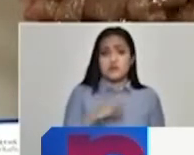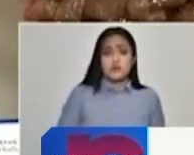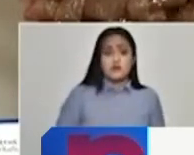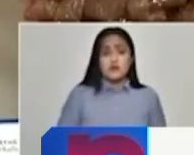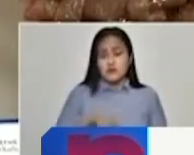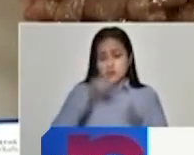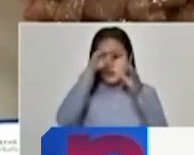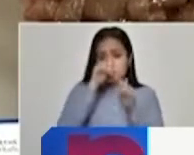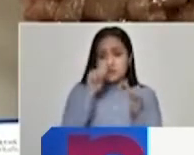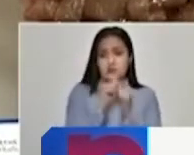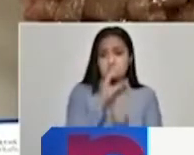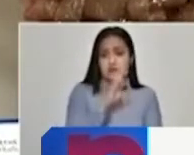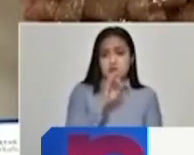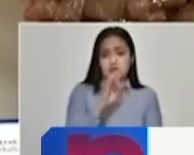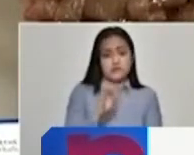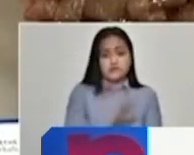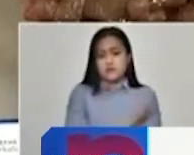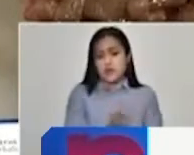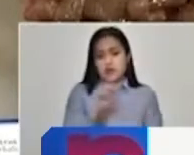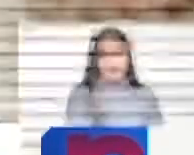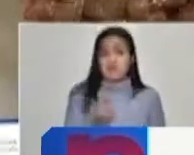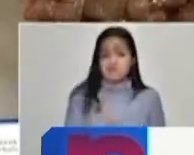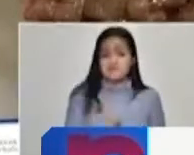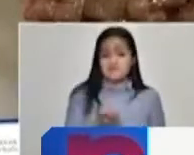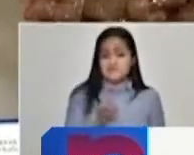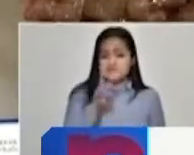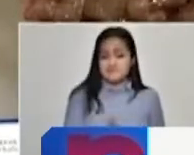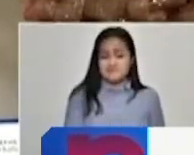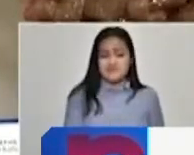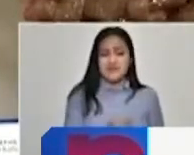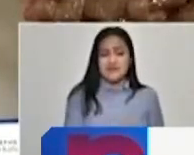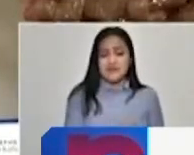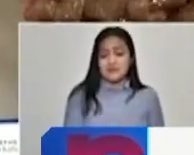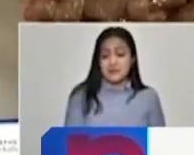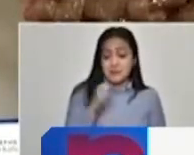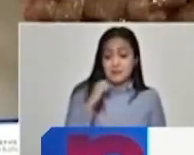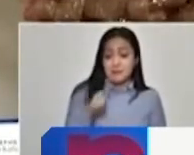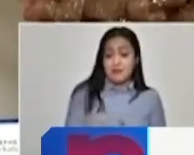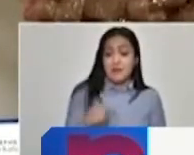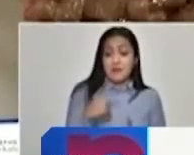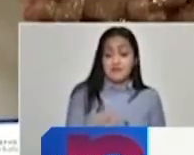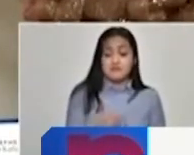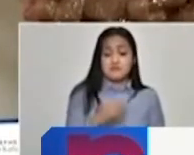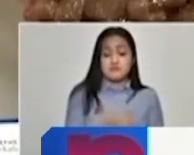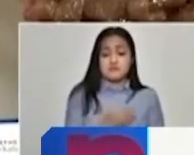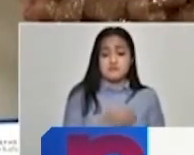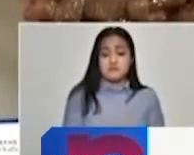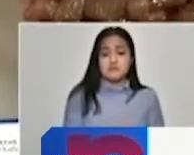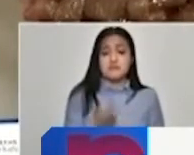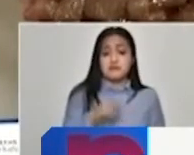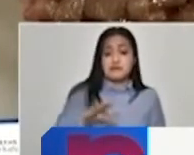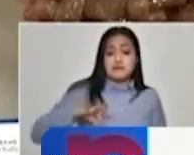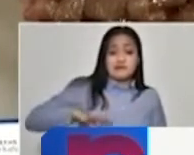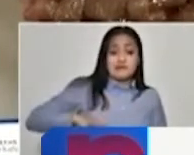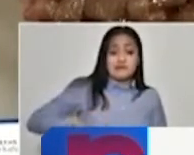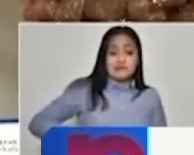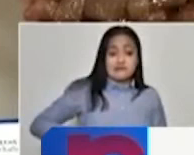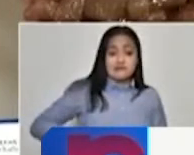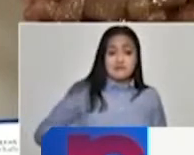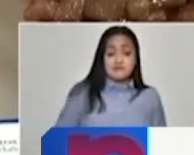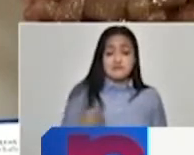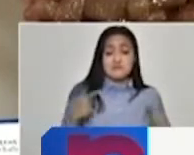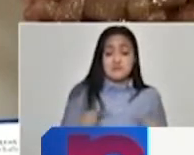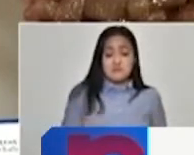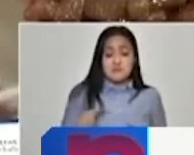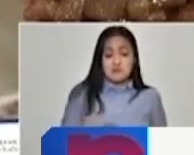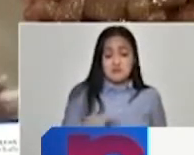con convenios con la CFE. No va a pasar. Una carga más al bolsillo de los ciudadanos